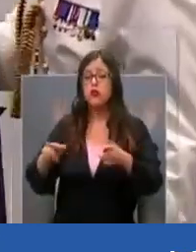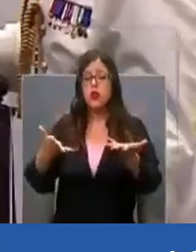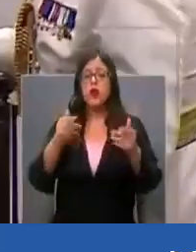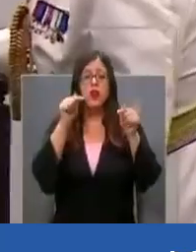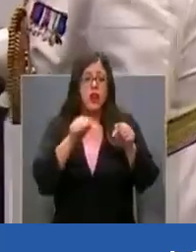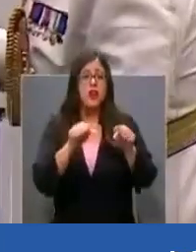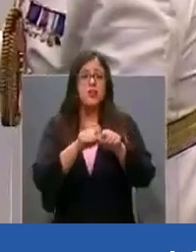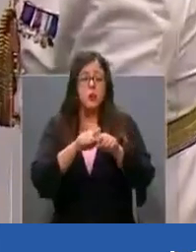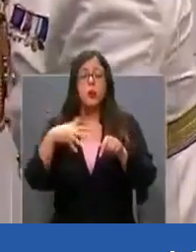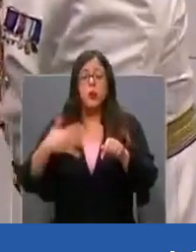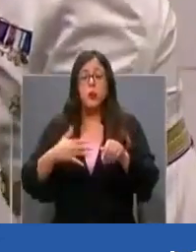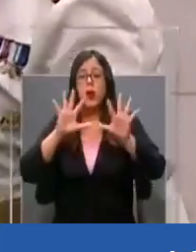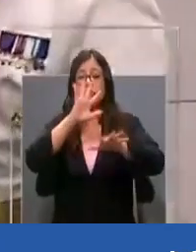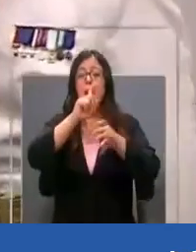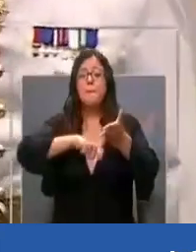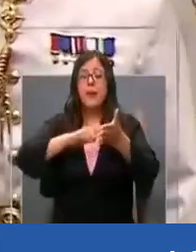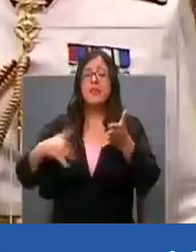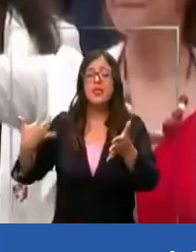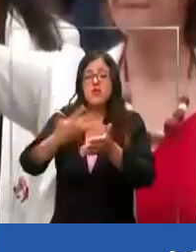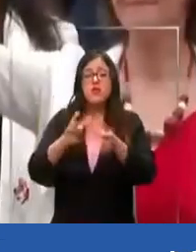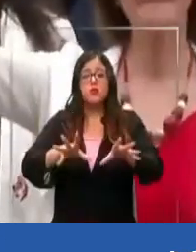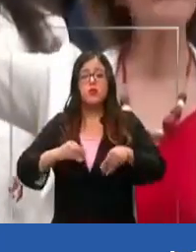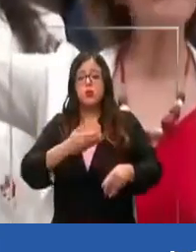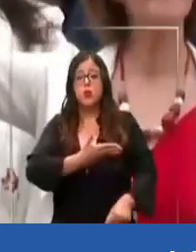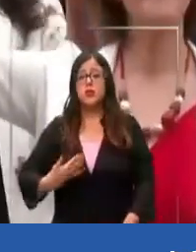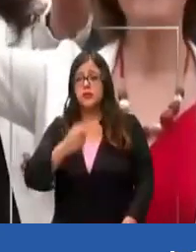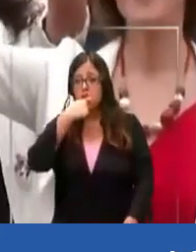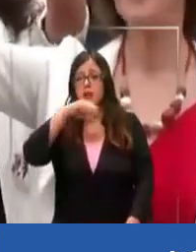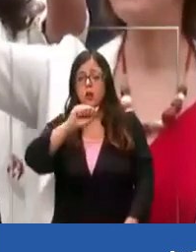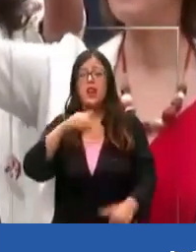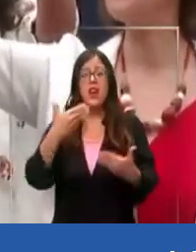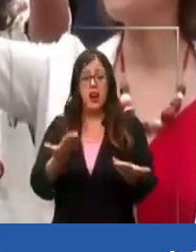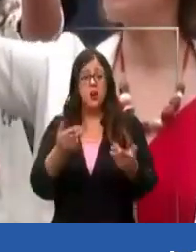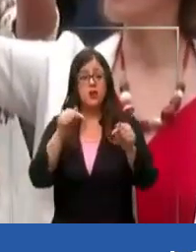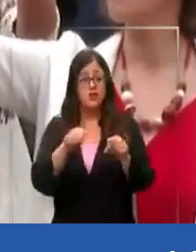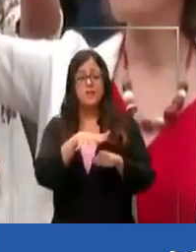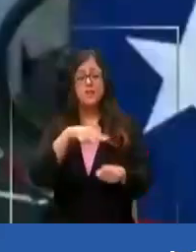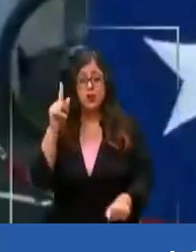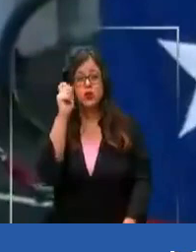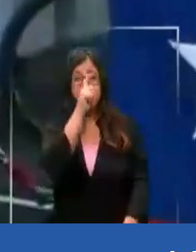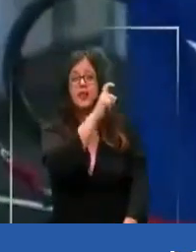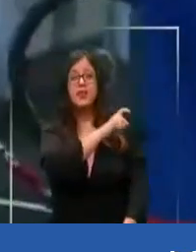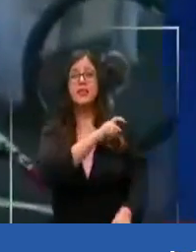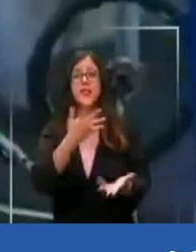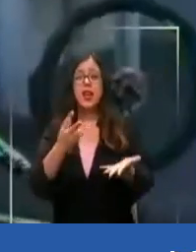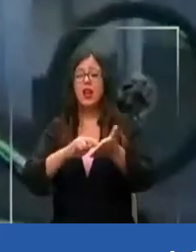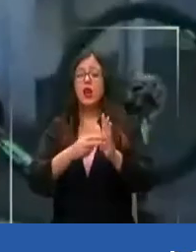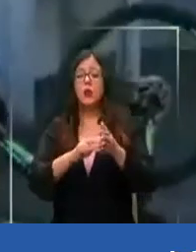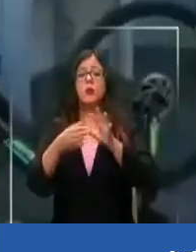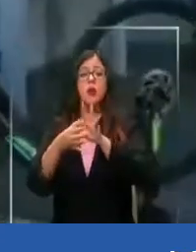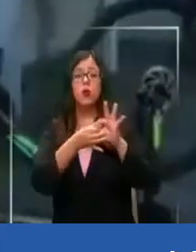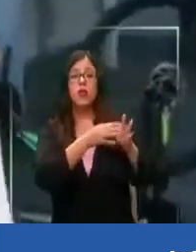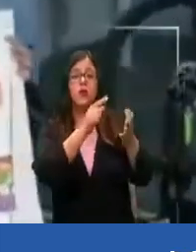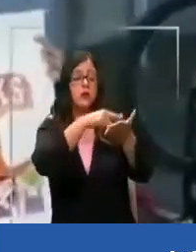es transversal. A 10 meses desde que asumió la administración Boric, el gobierno pasa por su momento más crítico. Tras la controversia generada por